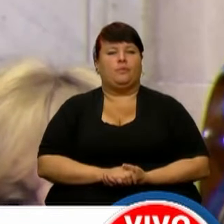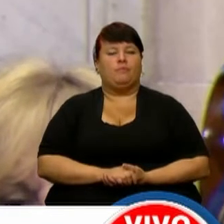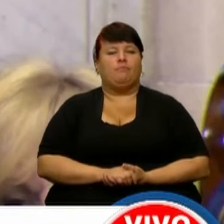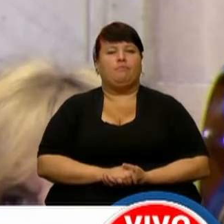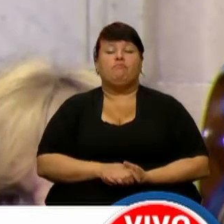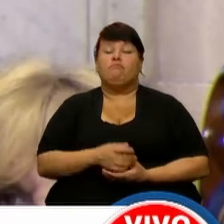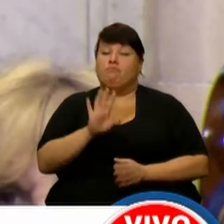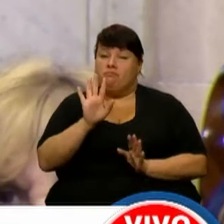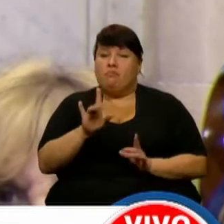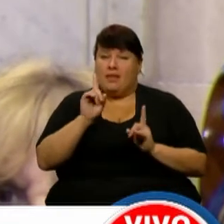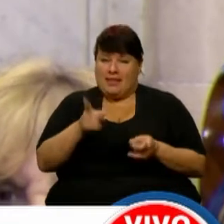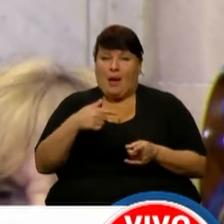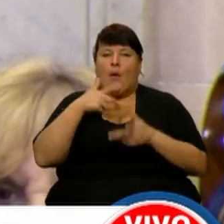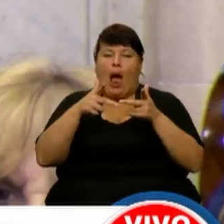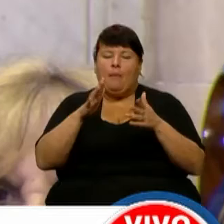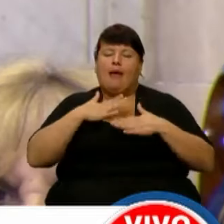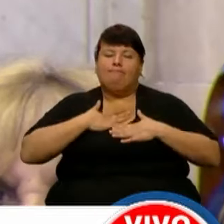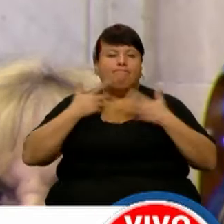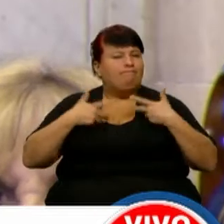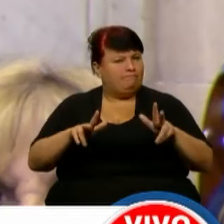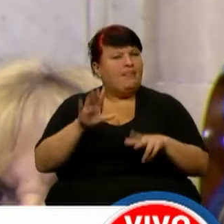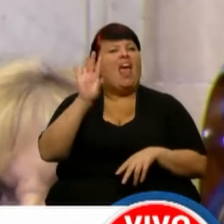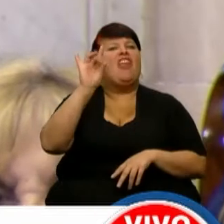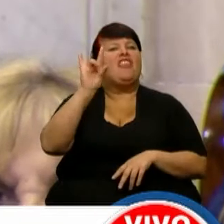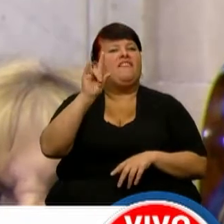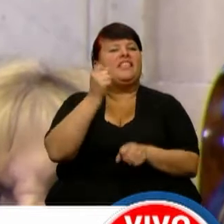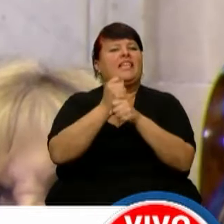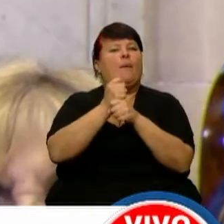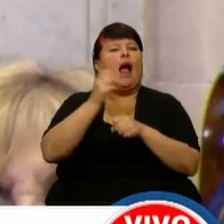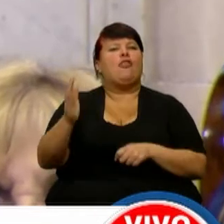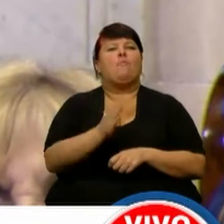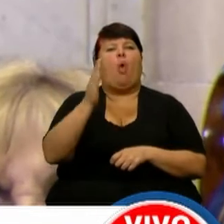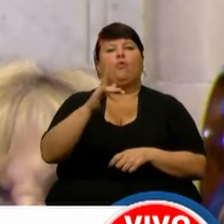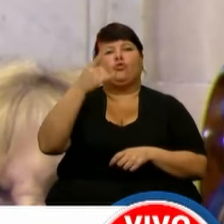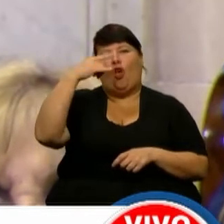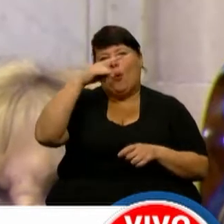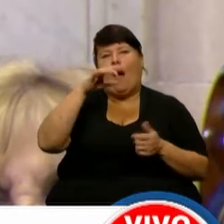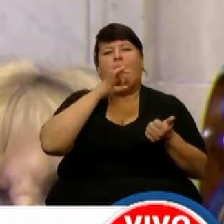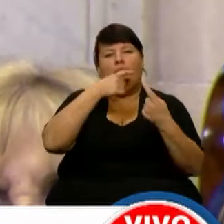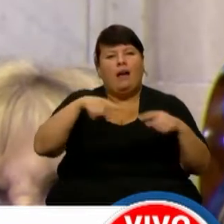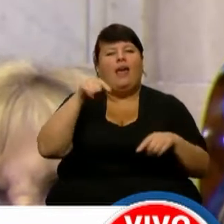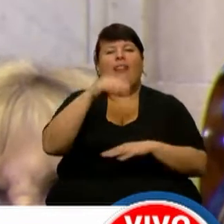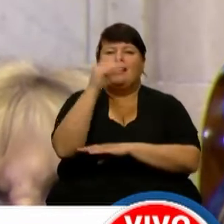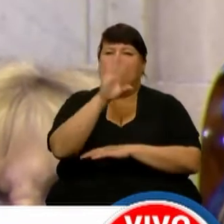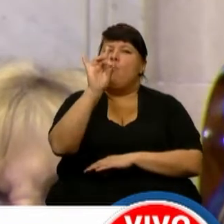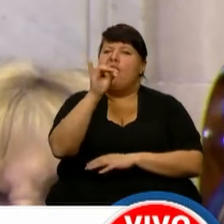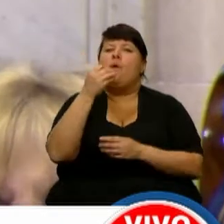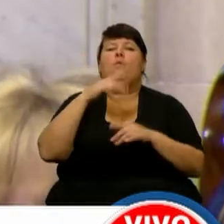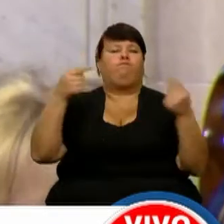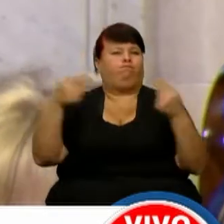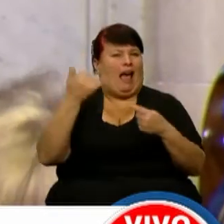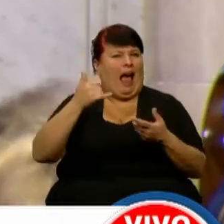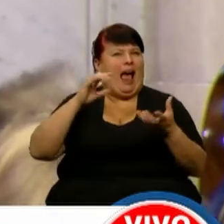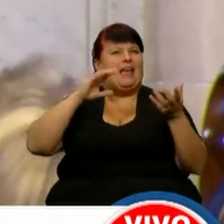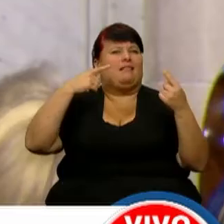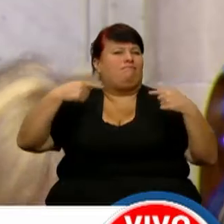Y créanme, y acá donde voy a hablar con el corazón, que no es fácil ser productor ganadero en la provincia de Santa Cruz. Son muchas las condiciones adversas